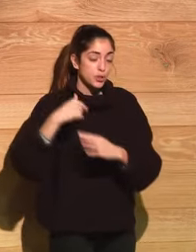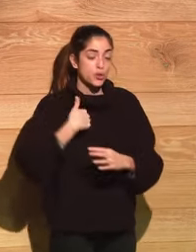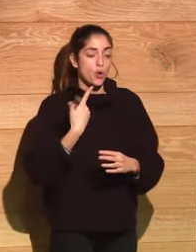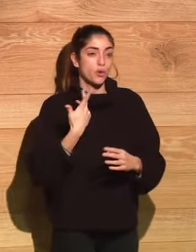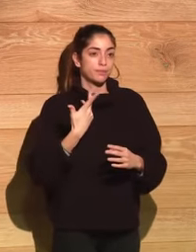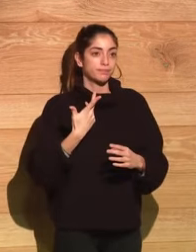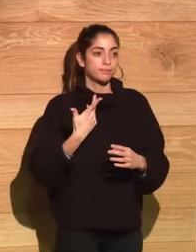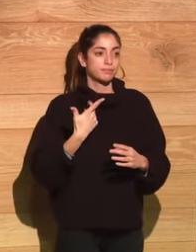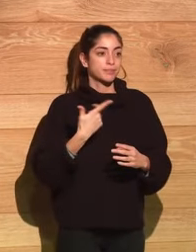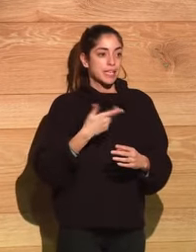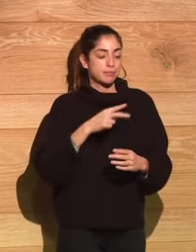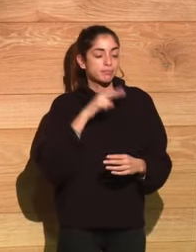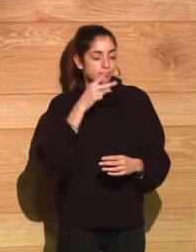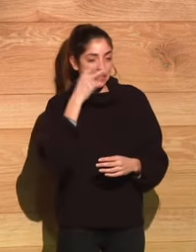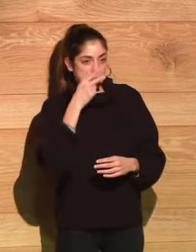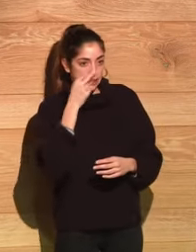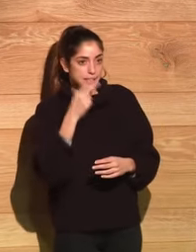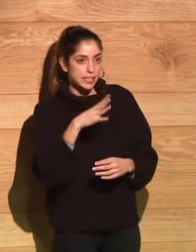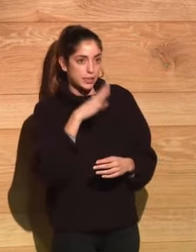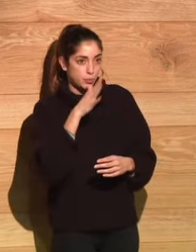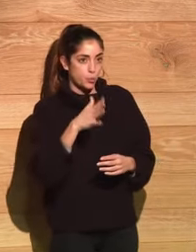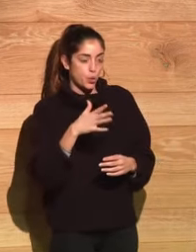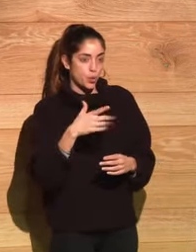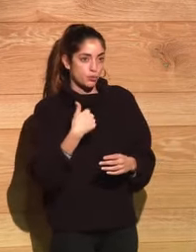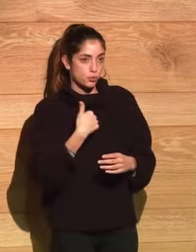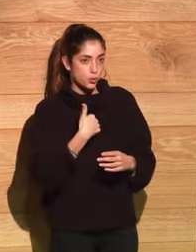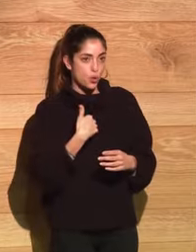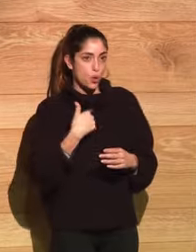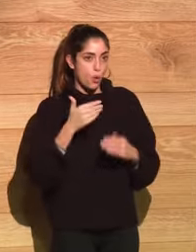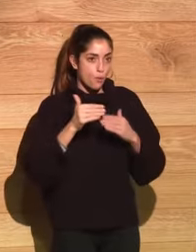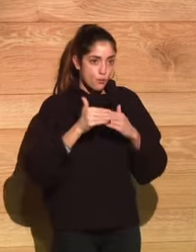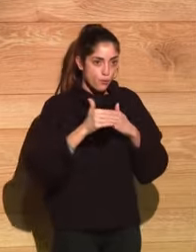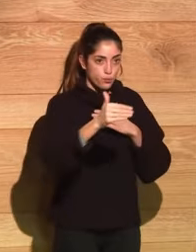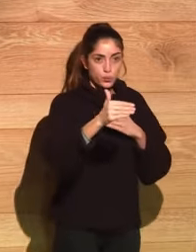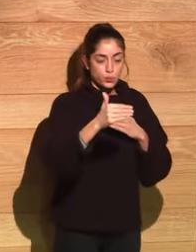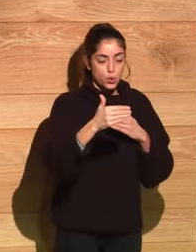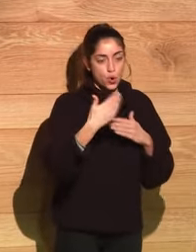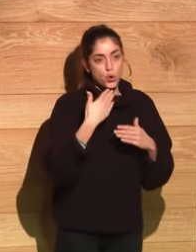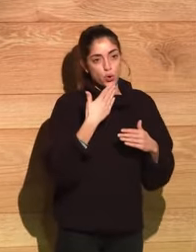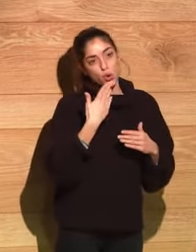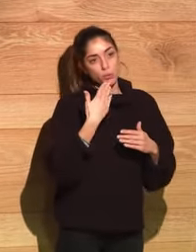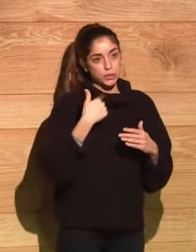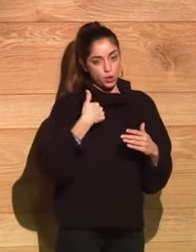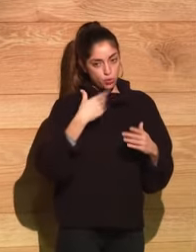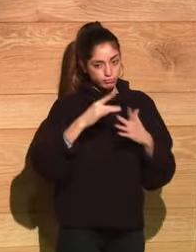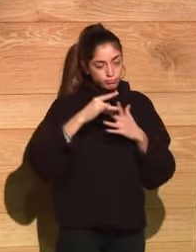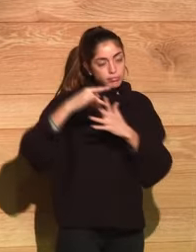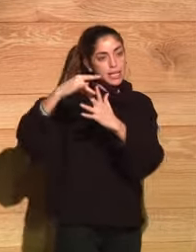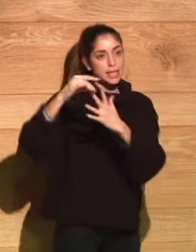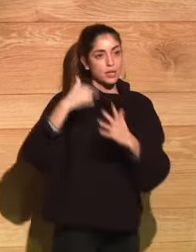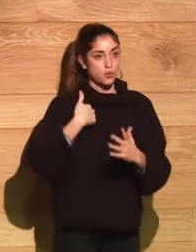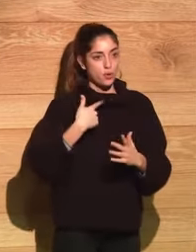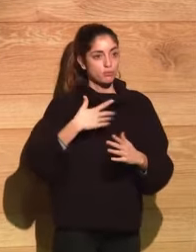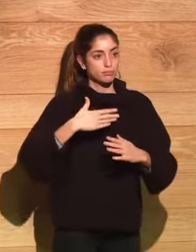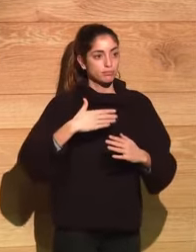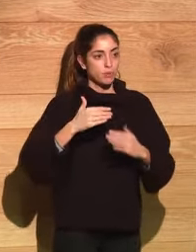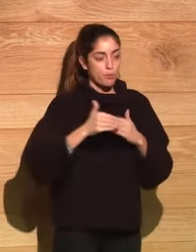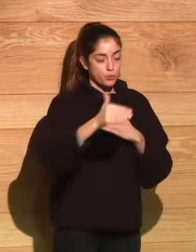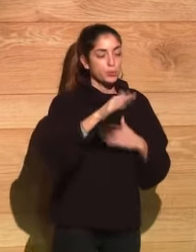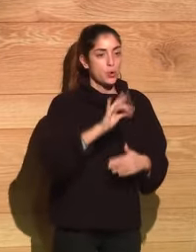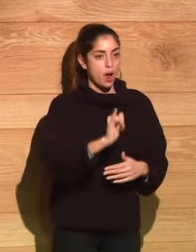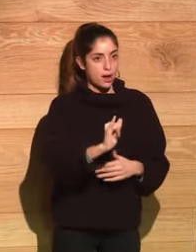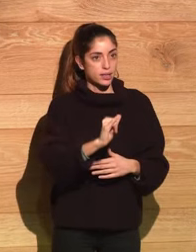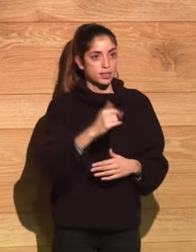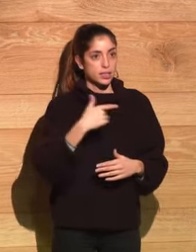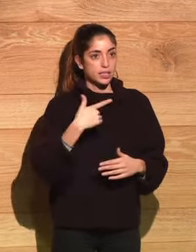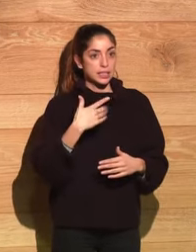interesa mucho que se diga de mí, porque tengo futuro como líder, o sea, eso no me cabe ninguna duda. Y que lo hayáis notado aquí, pues